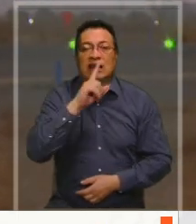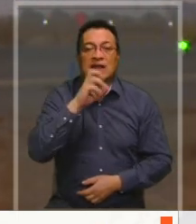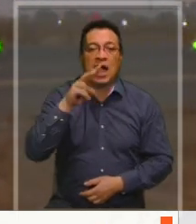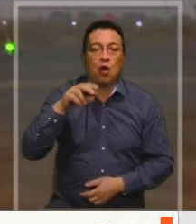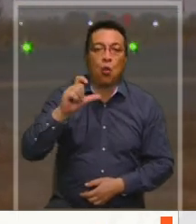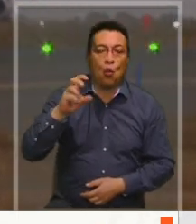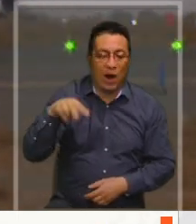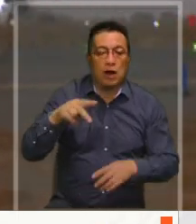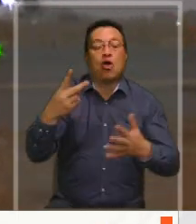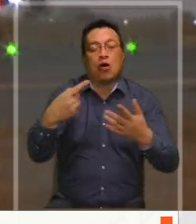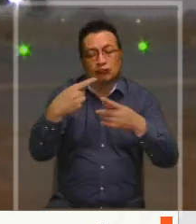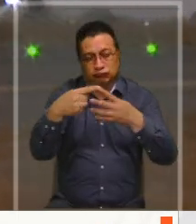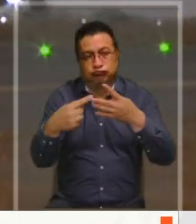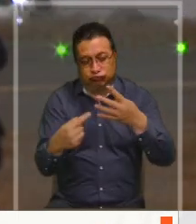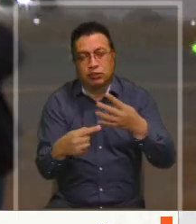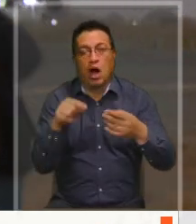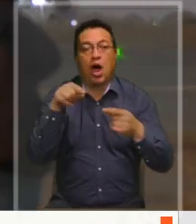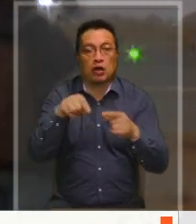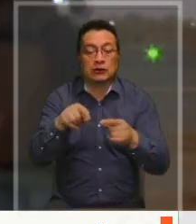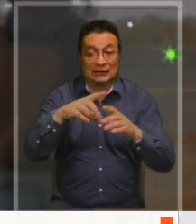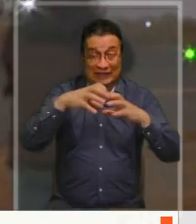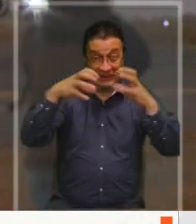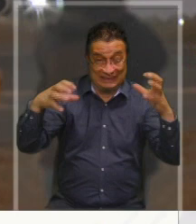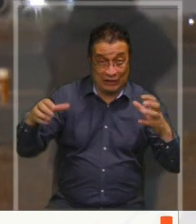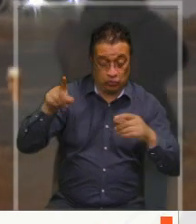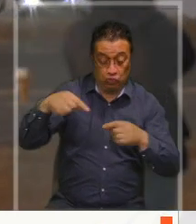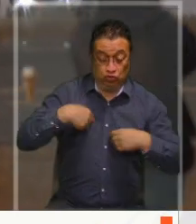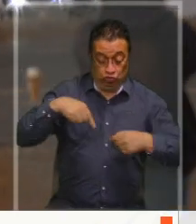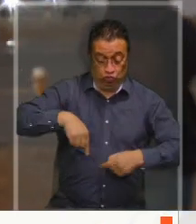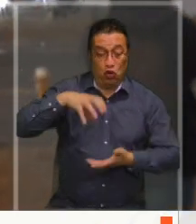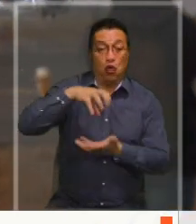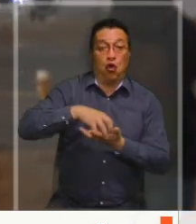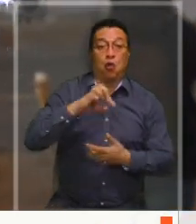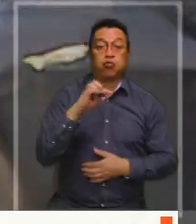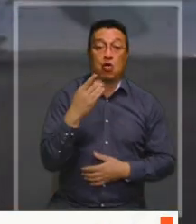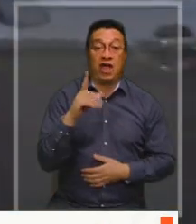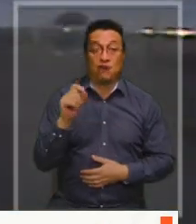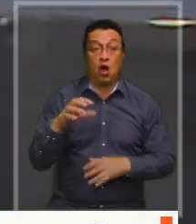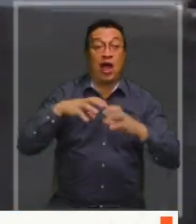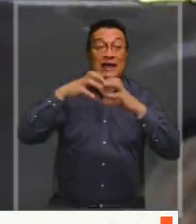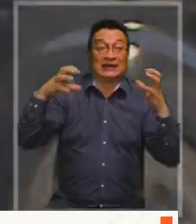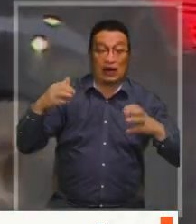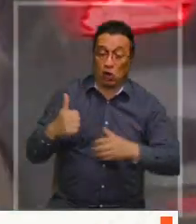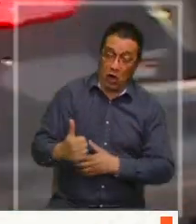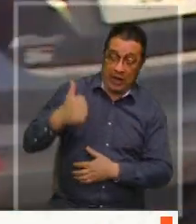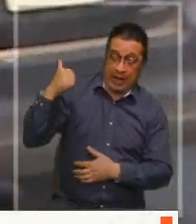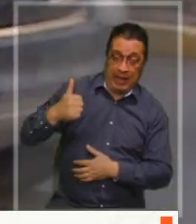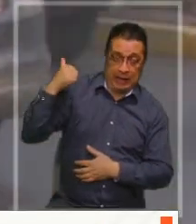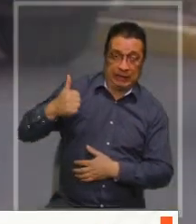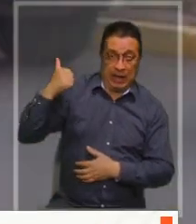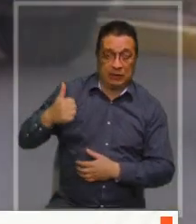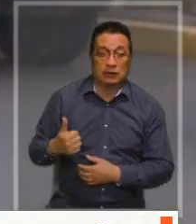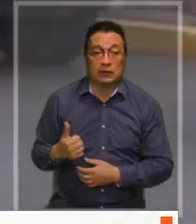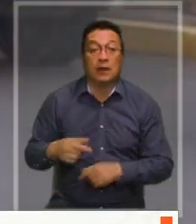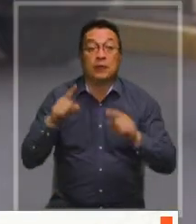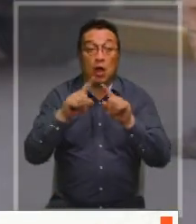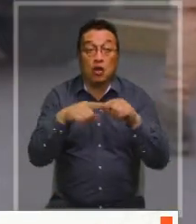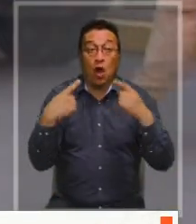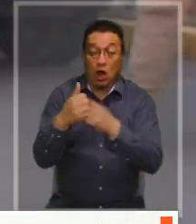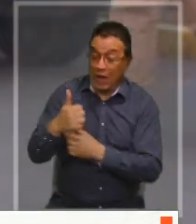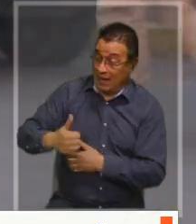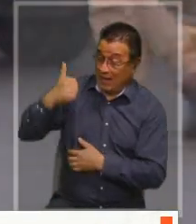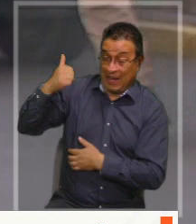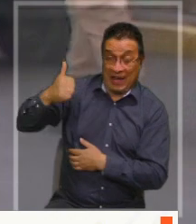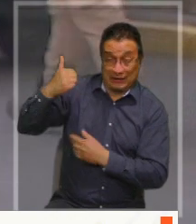en el cerroningüe precisamente nosotros estamos en el pueblo para que se entienda un poquito el cerro está en la espalda de acá todo ese sector hacia el fondo